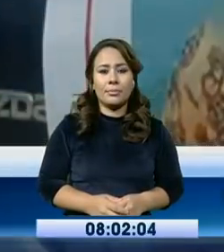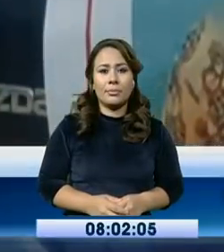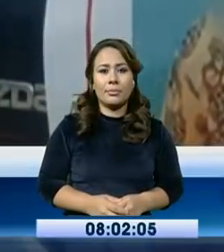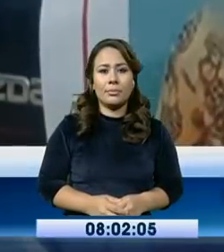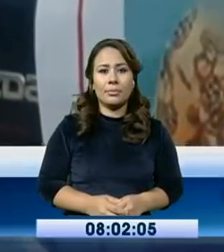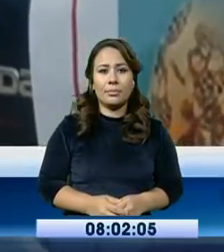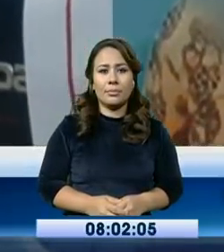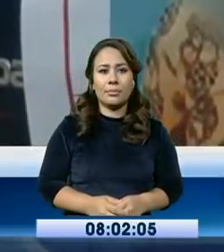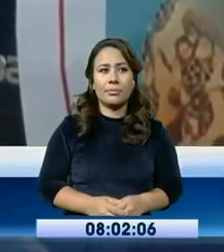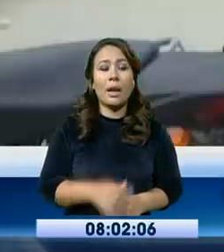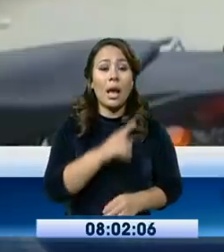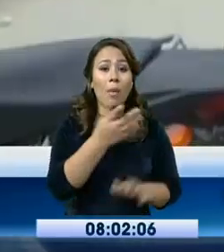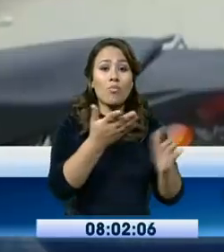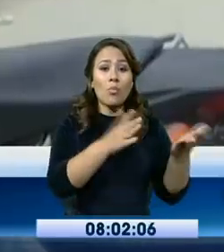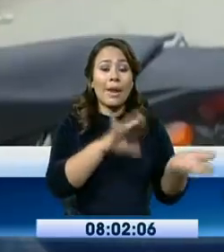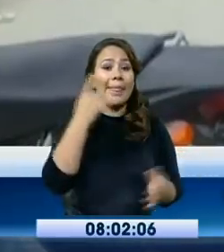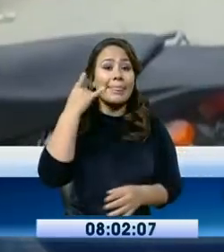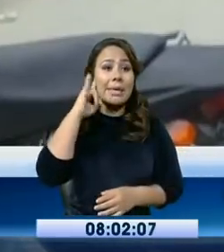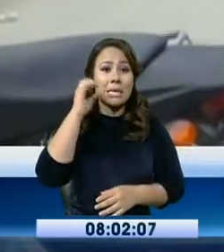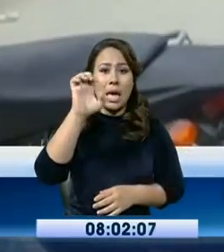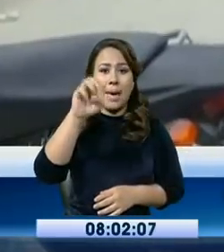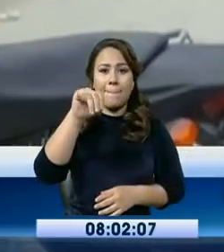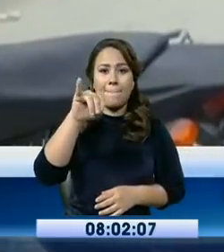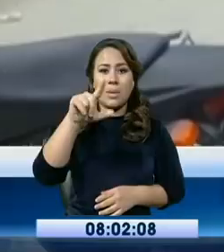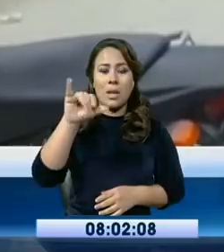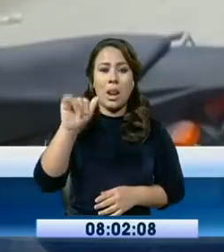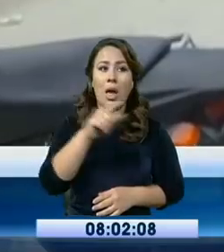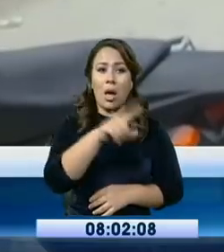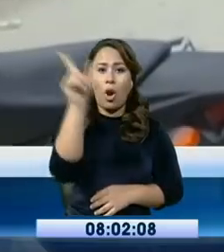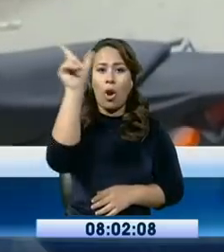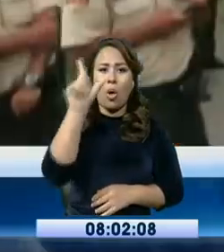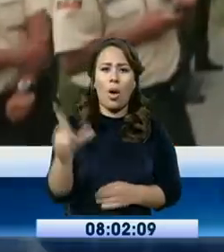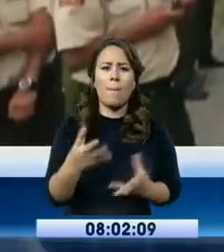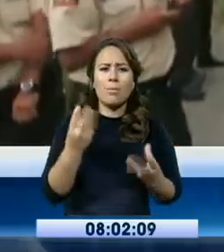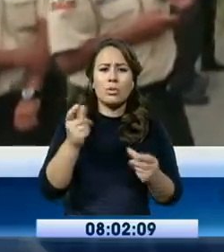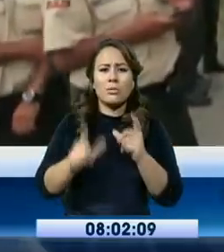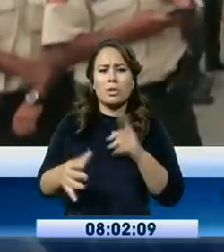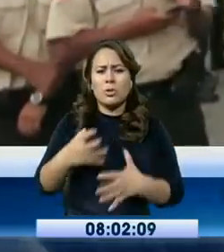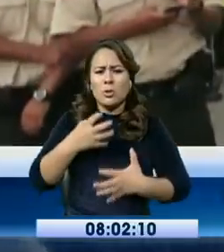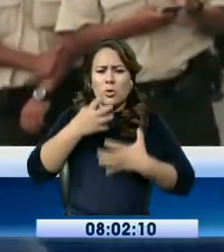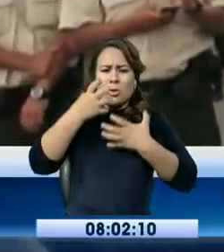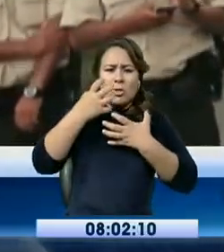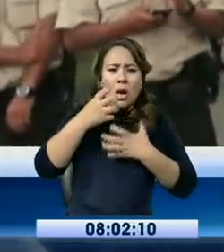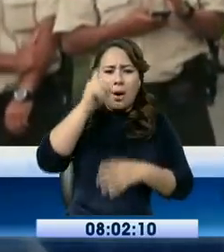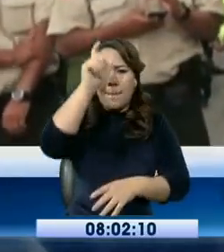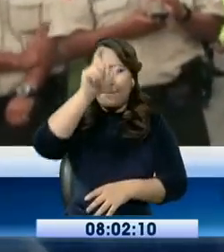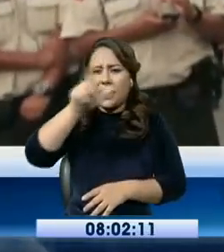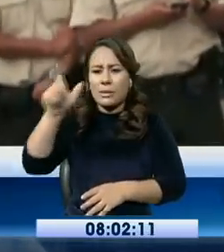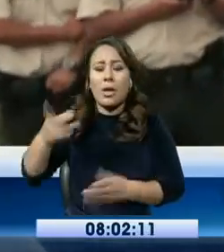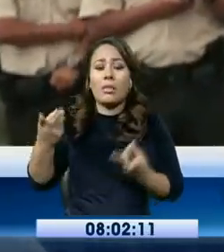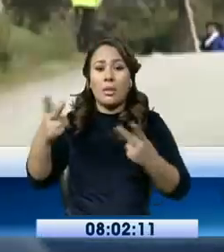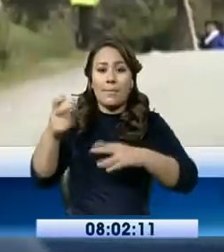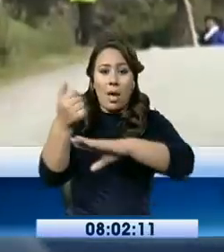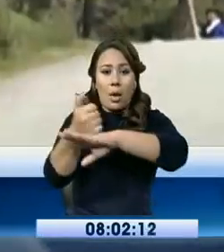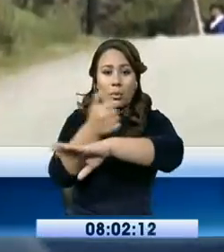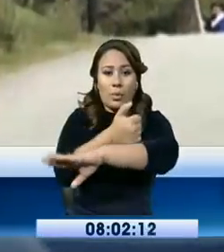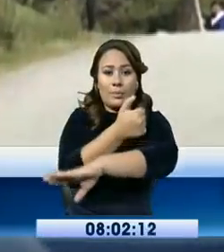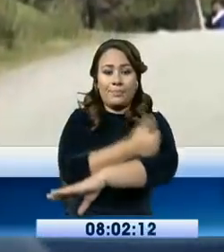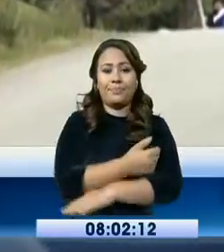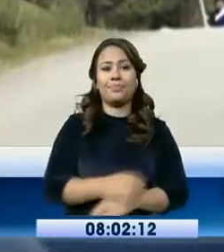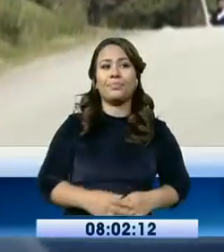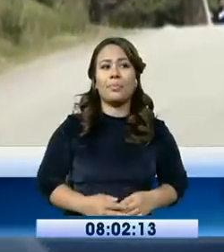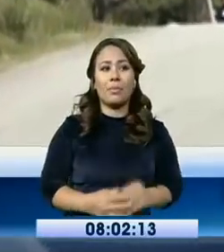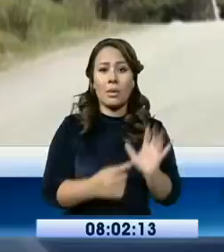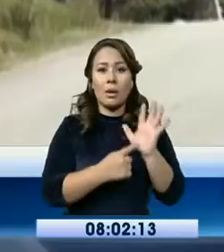al finado de la pequeña emilia ocurrido en loja ha despertado la indignación de la ciudadanía y de las autoridades las